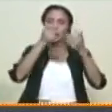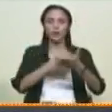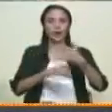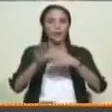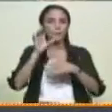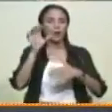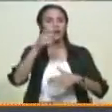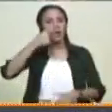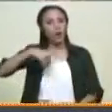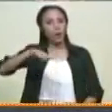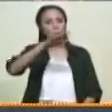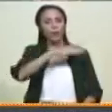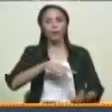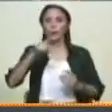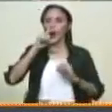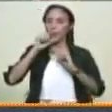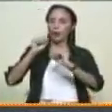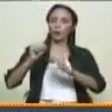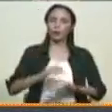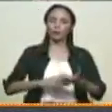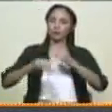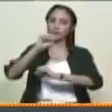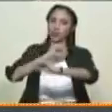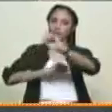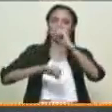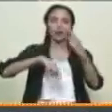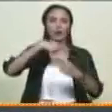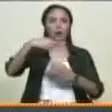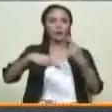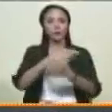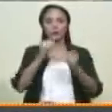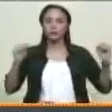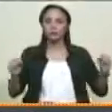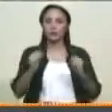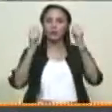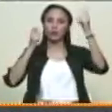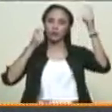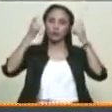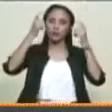patria, a este pueblo, al hermano Nicolás Maduro y a la revolución bolivariana. ¡Chávez vive! ¡Chávez vive!